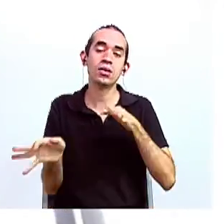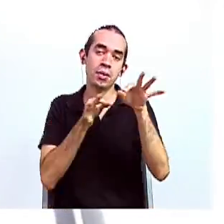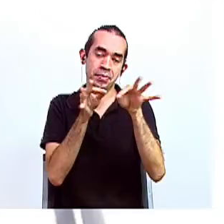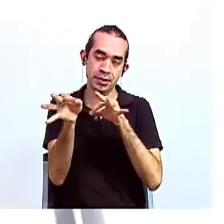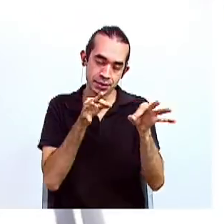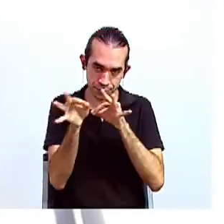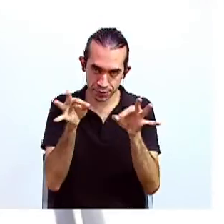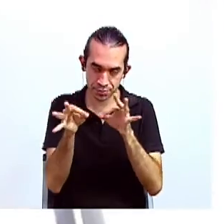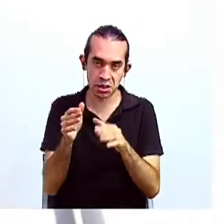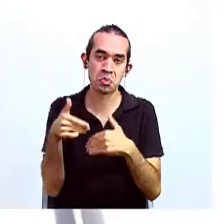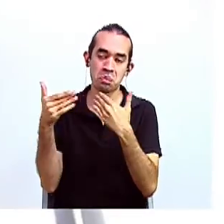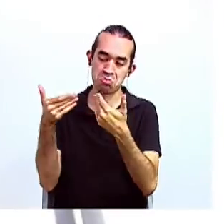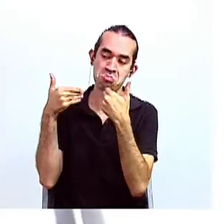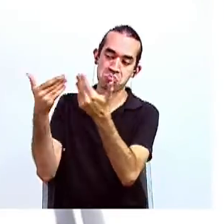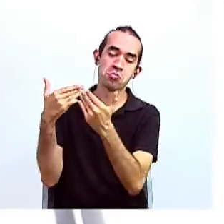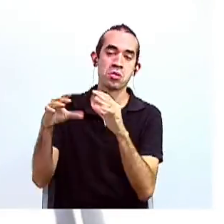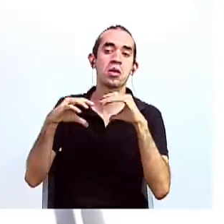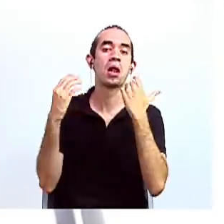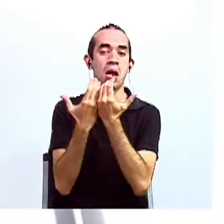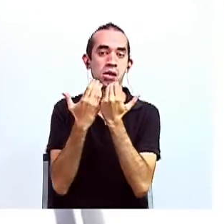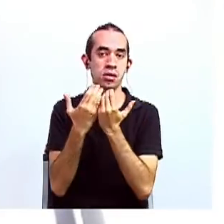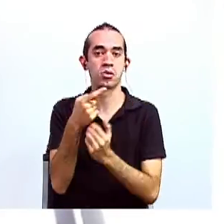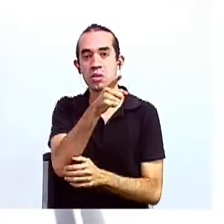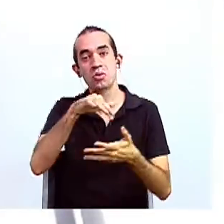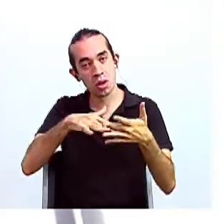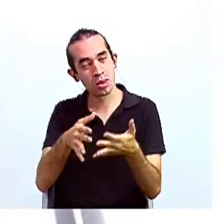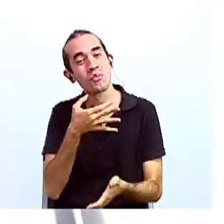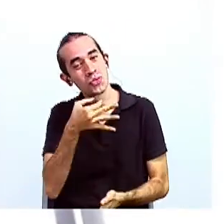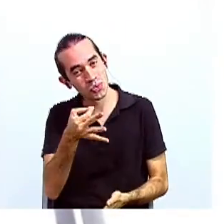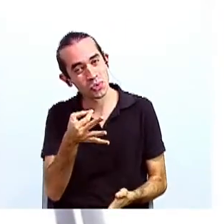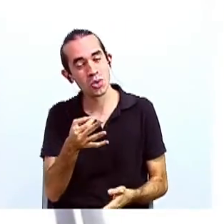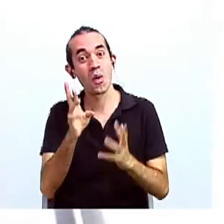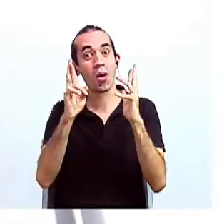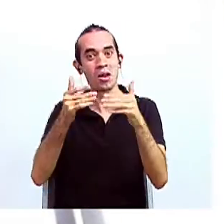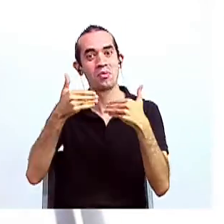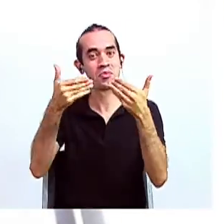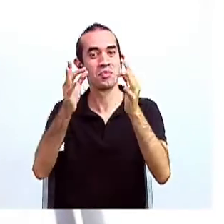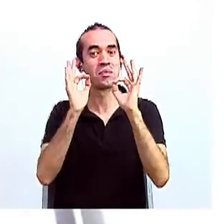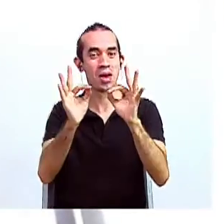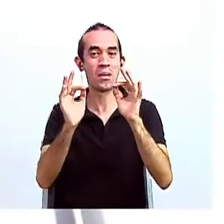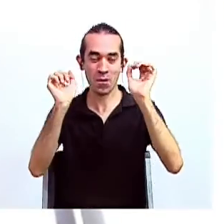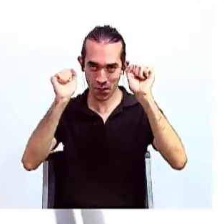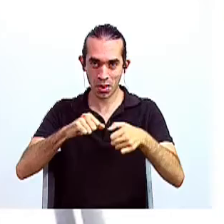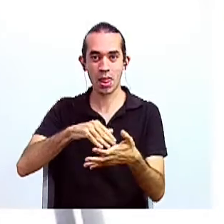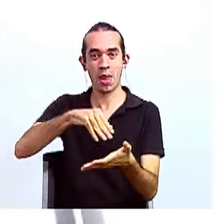dejo para que siga con su clase y a todos los estudiantes un gusto. Espero que les vaya muy bien y que puedan aprender de este tema.